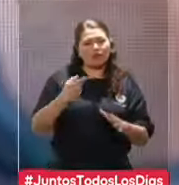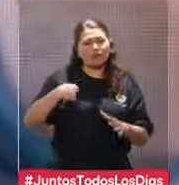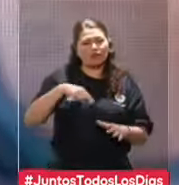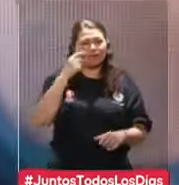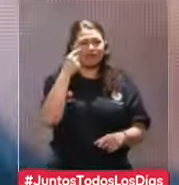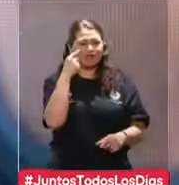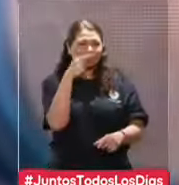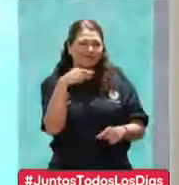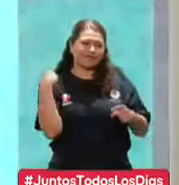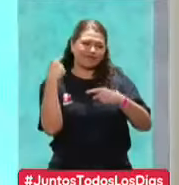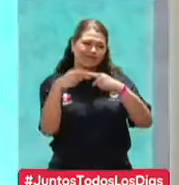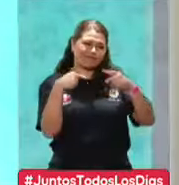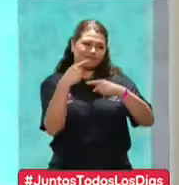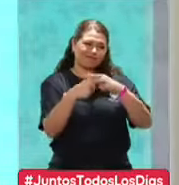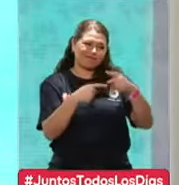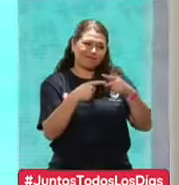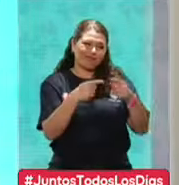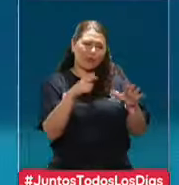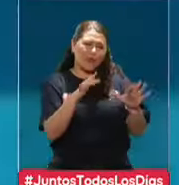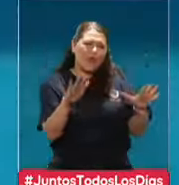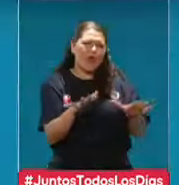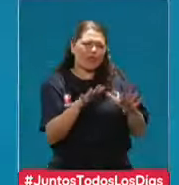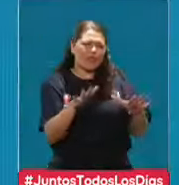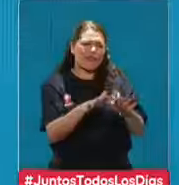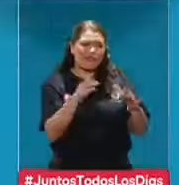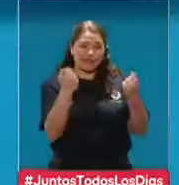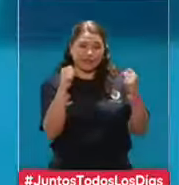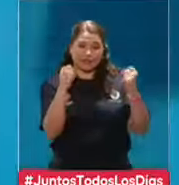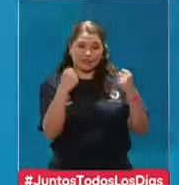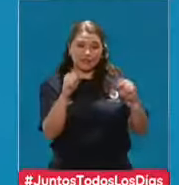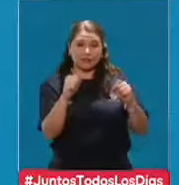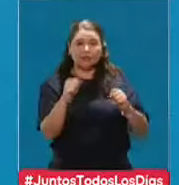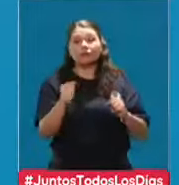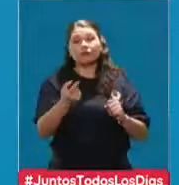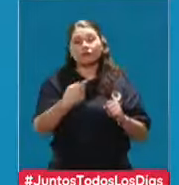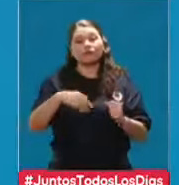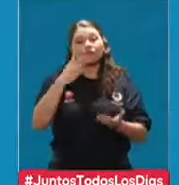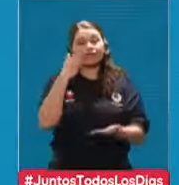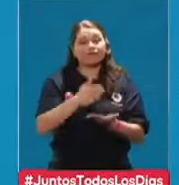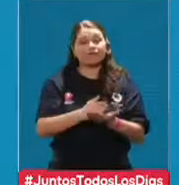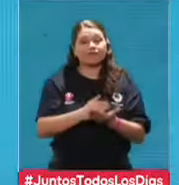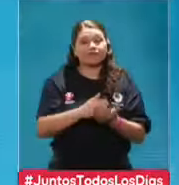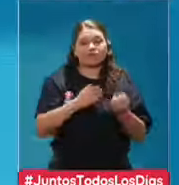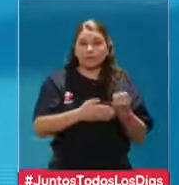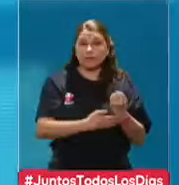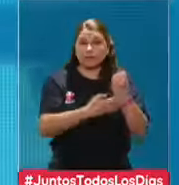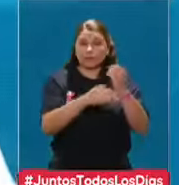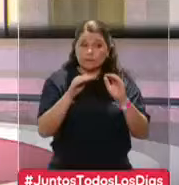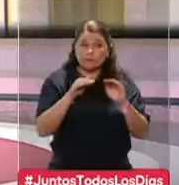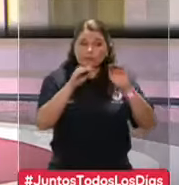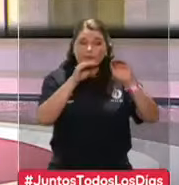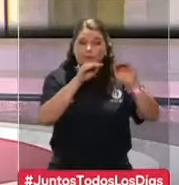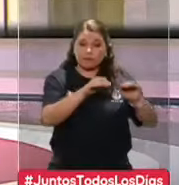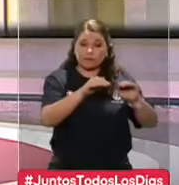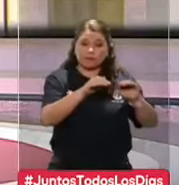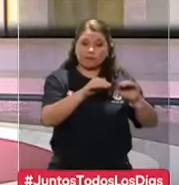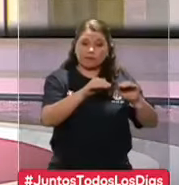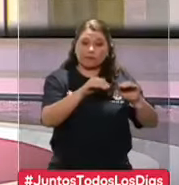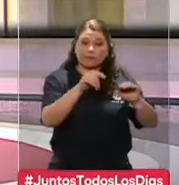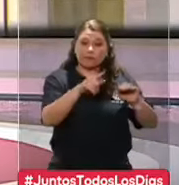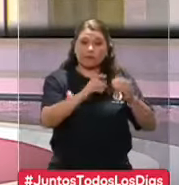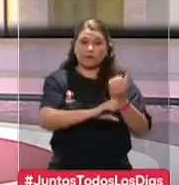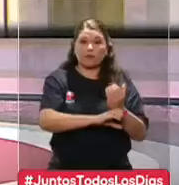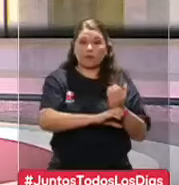ganas de salir adelante, por su motivación por el deporte. Hemos decidido ayudar a apoyar su carrera deportiva